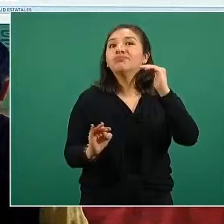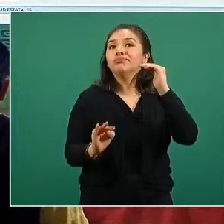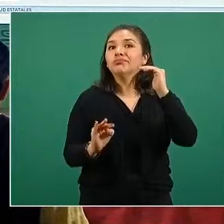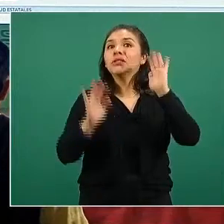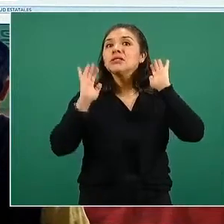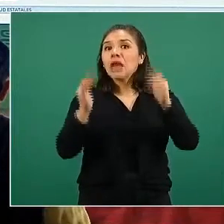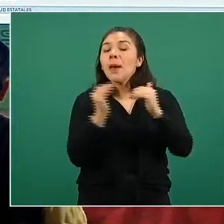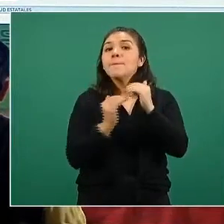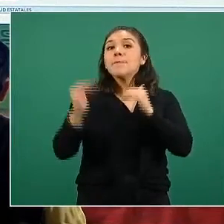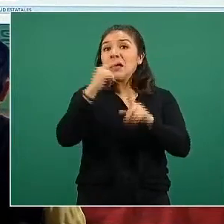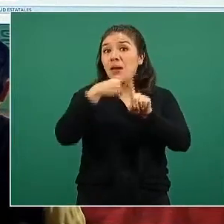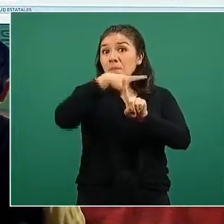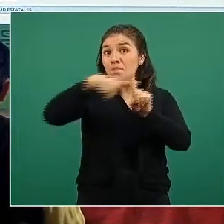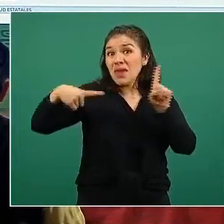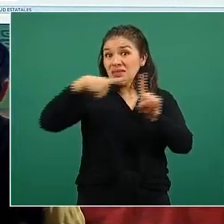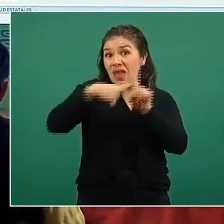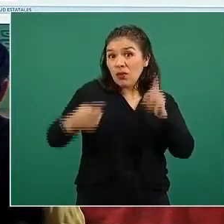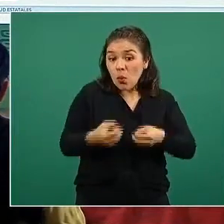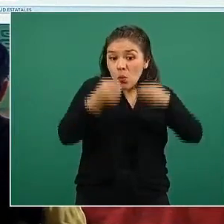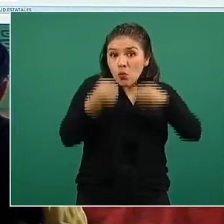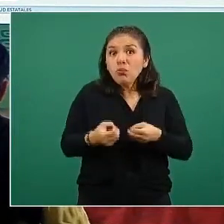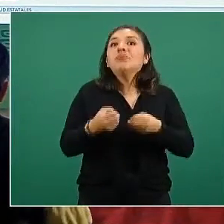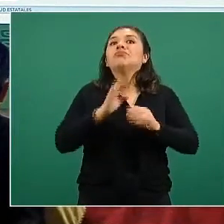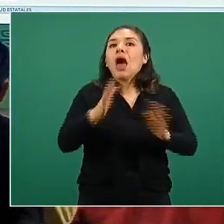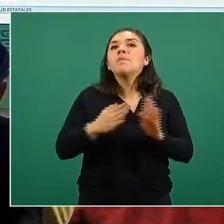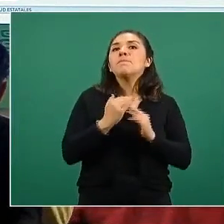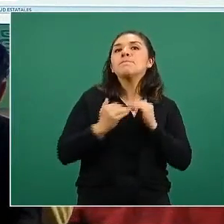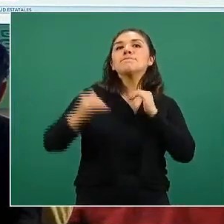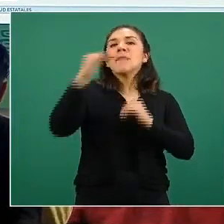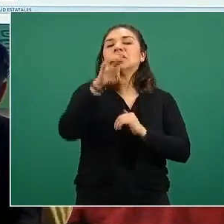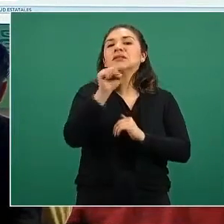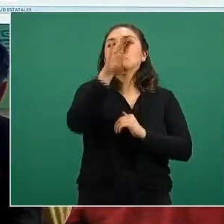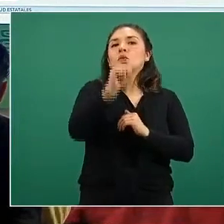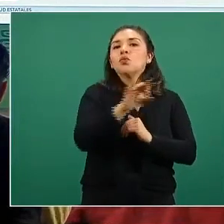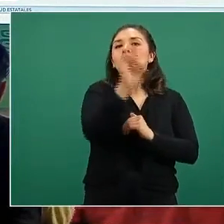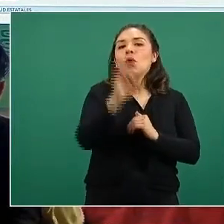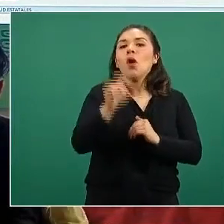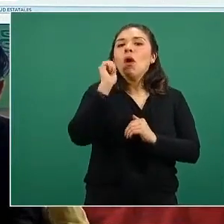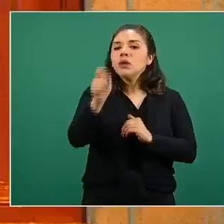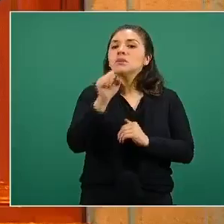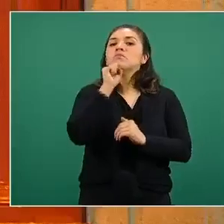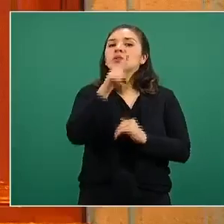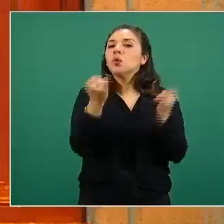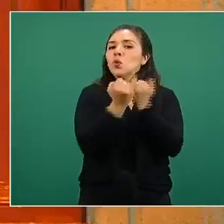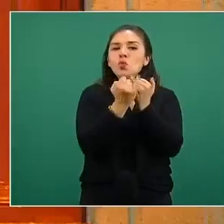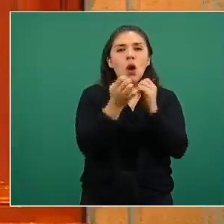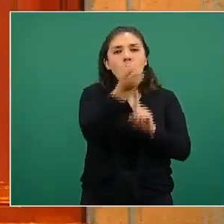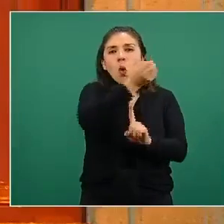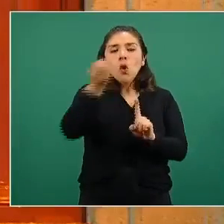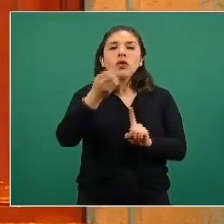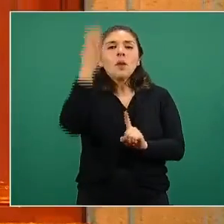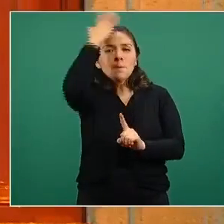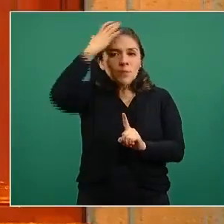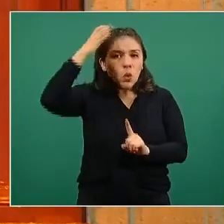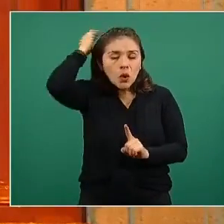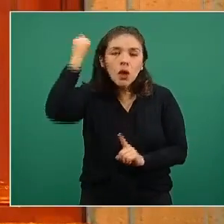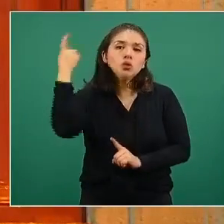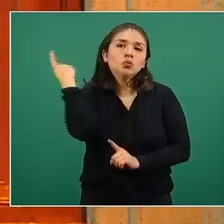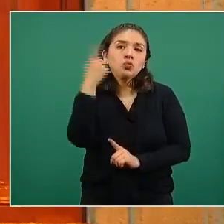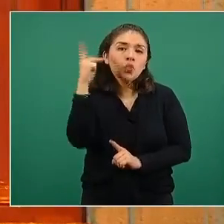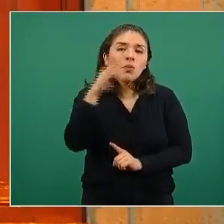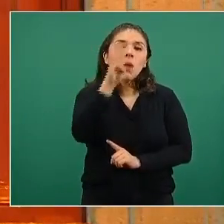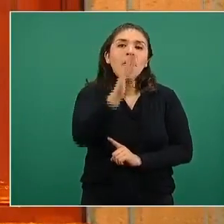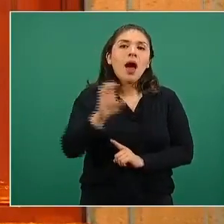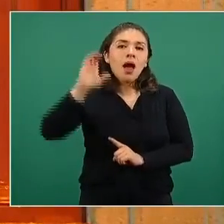superaron más de la mitad de ocupación de sus camas generales, y son también en orden descendente Morelos, Puebla,